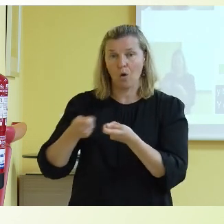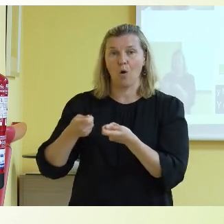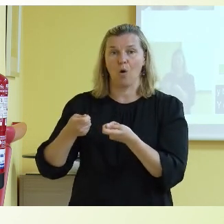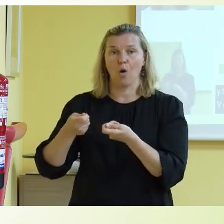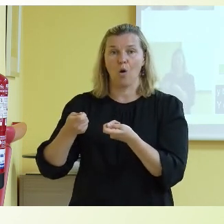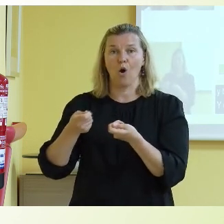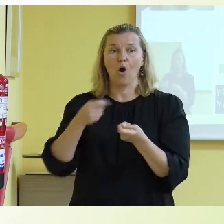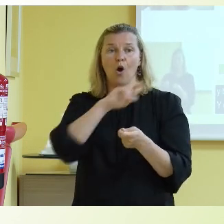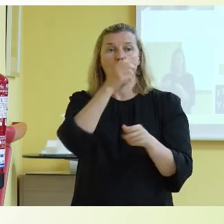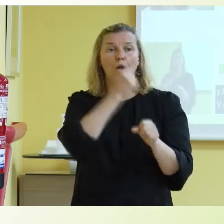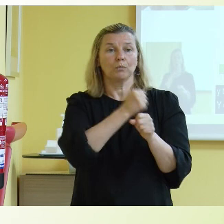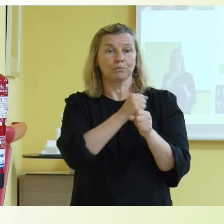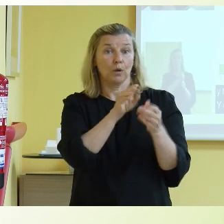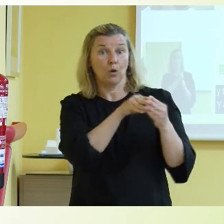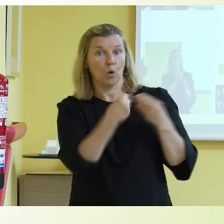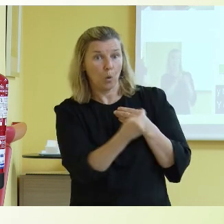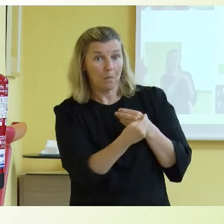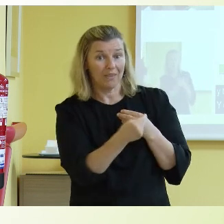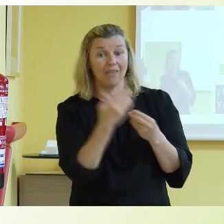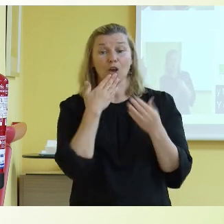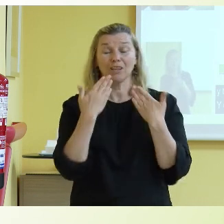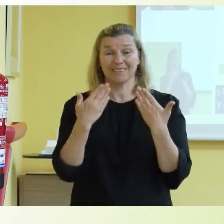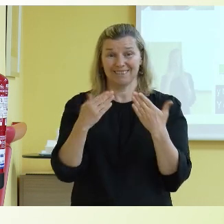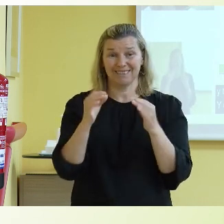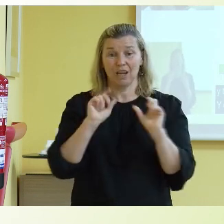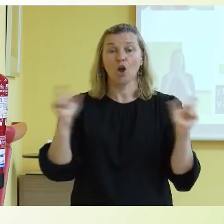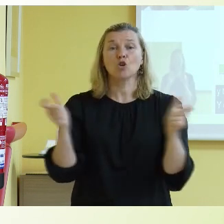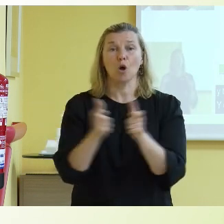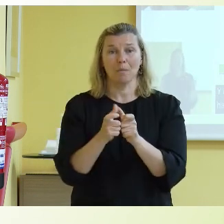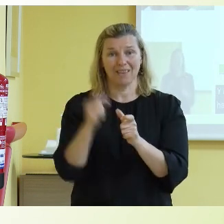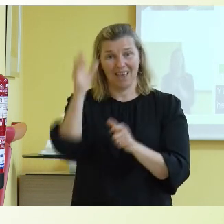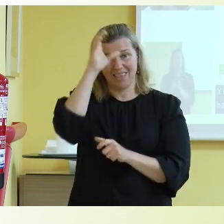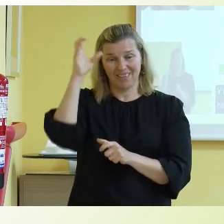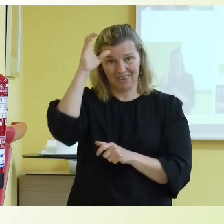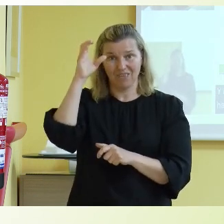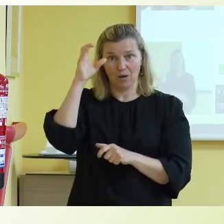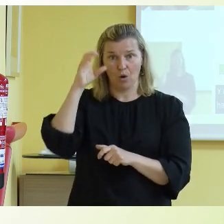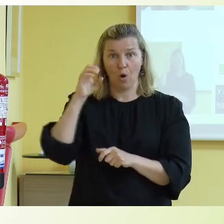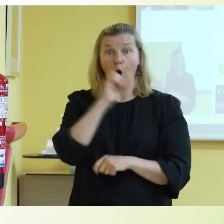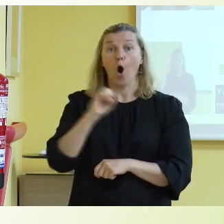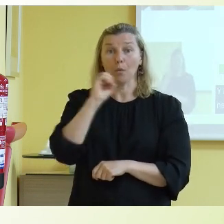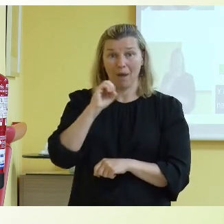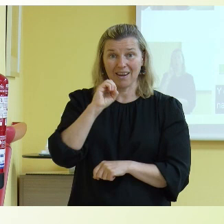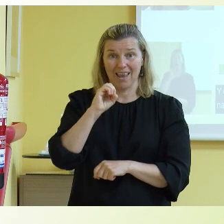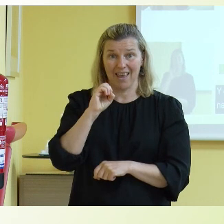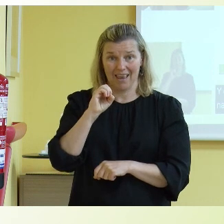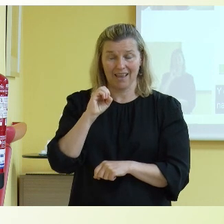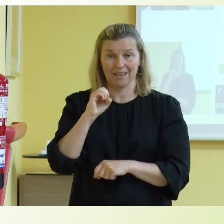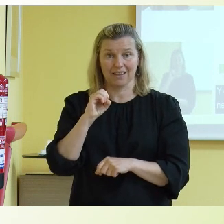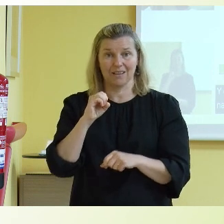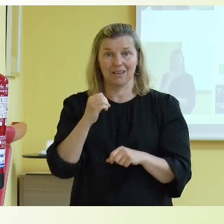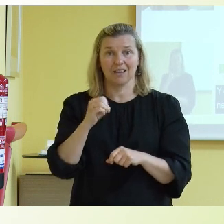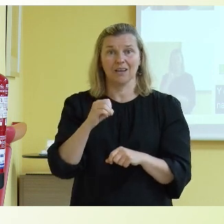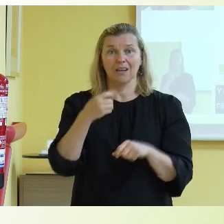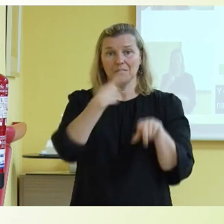de documentación y muy especialmente al Comité Científico de Orfanet, integrado por 66 profesionales de 32 áreas médicas,